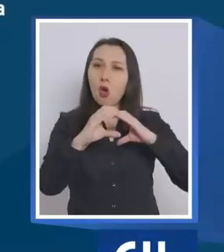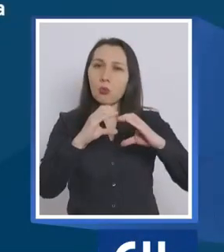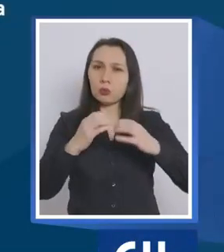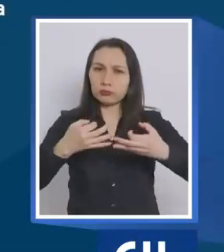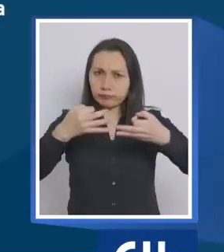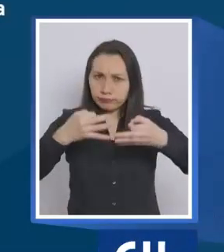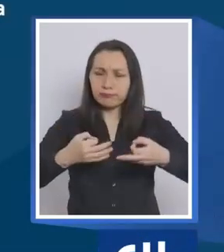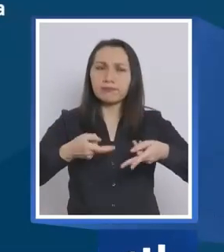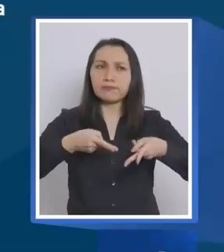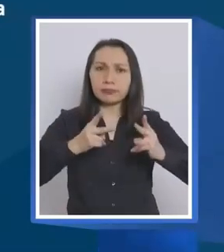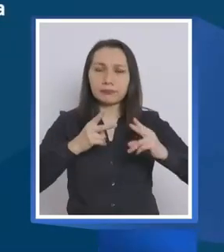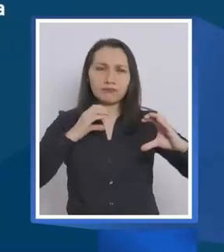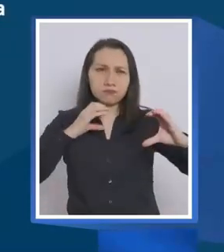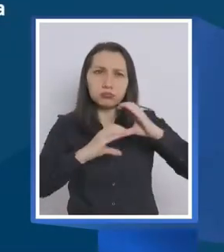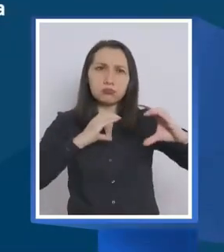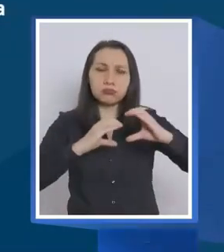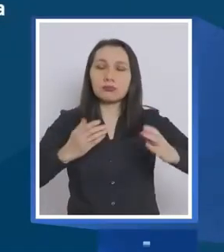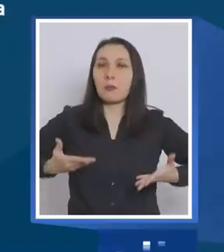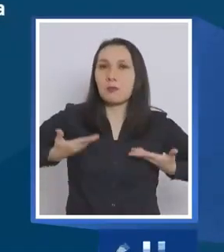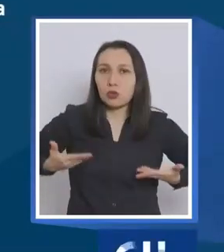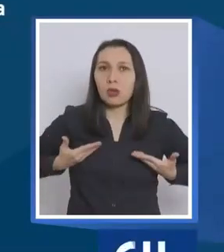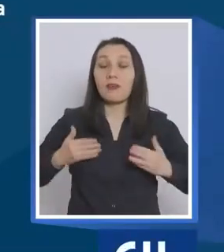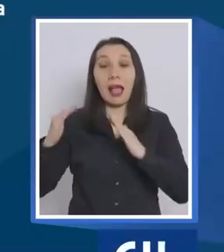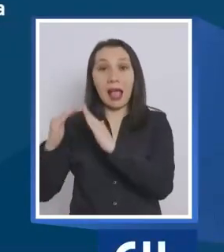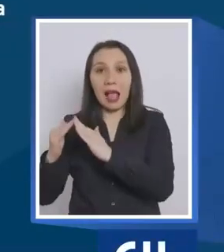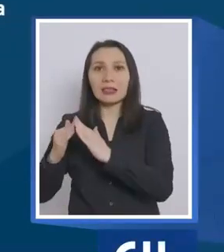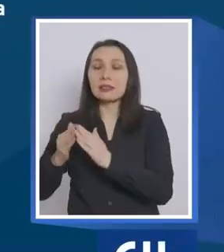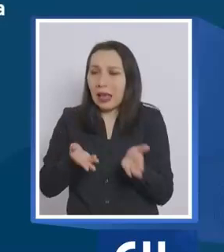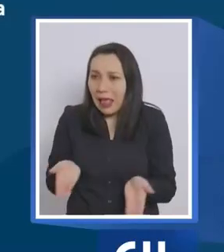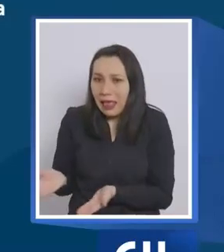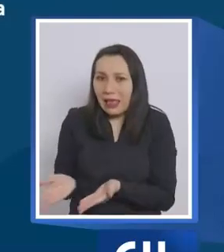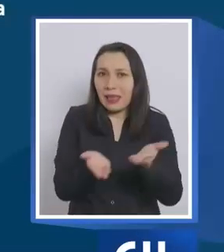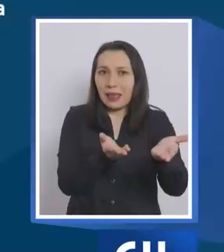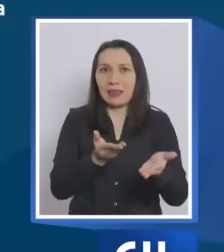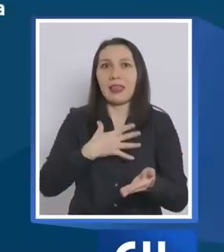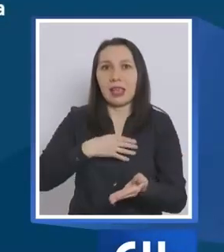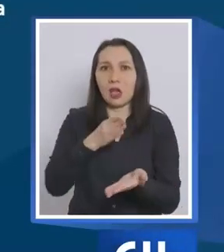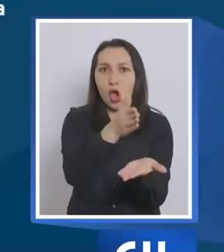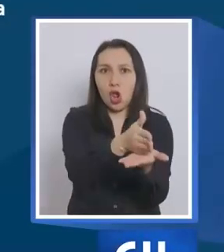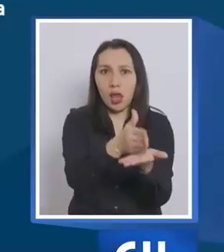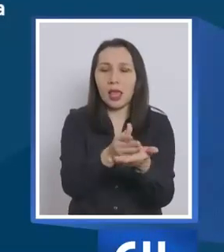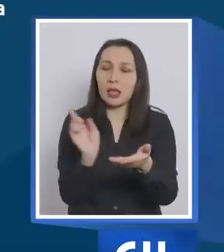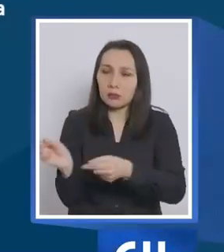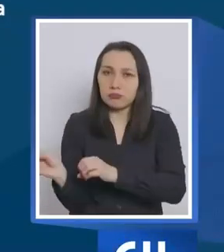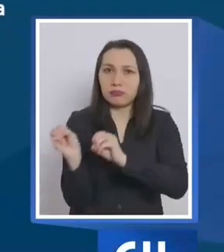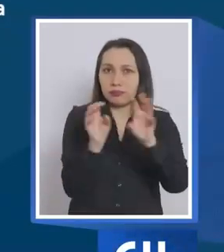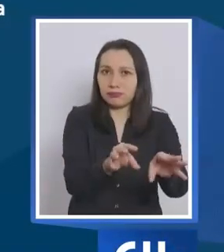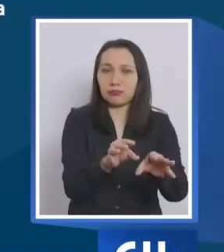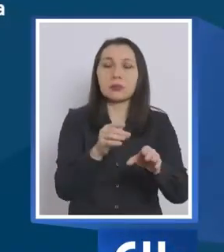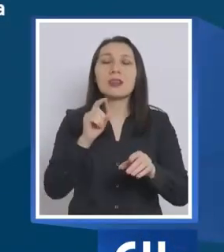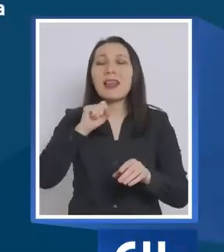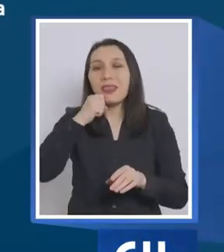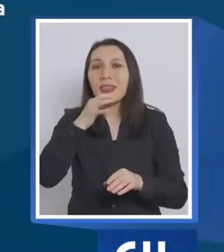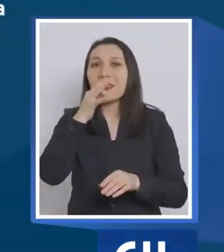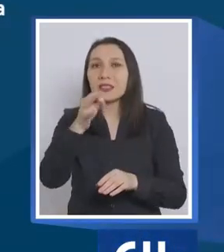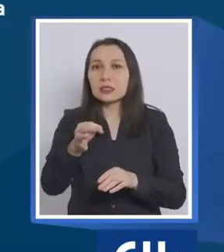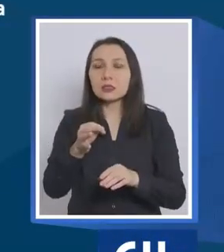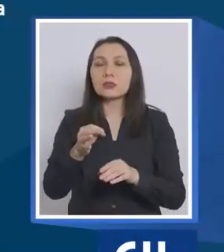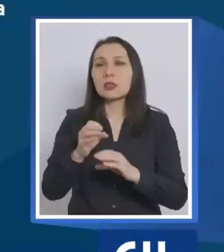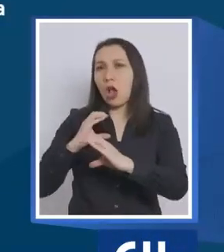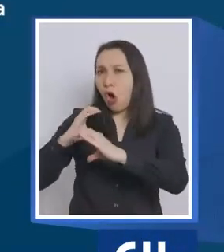efectiva, aumentar la motivación de hogares a asistir a los establecimientos educacionales, transmitiendo con una